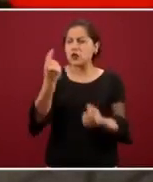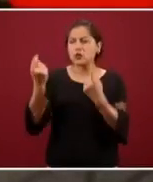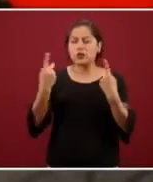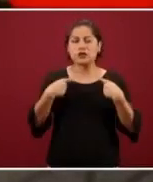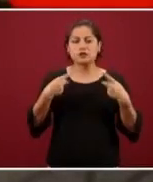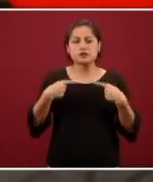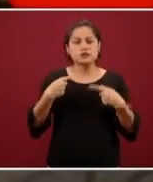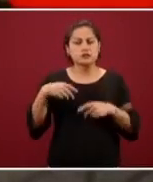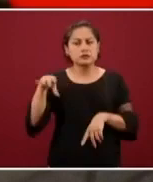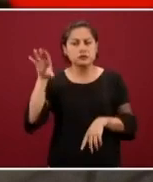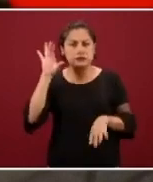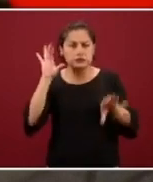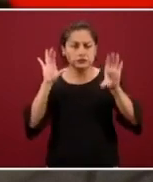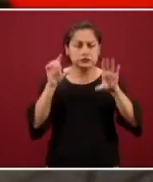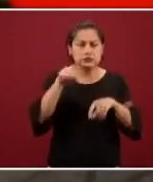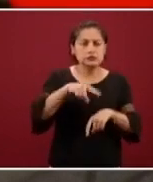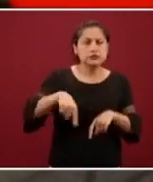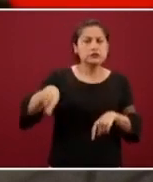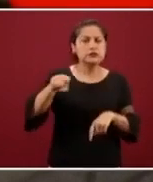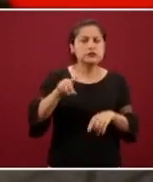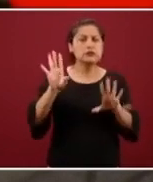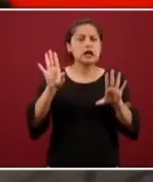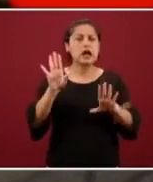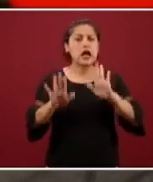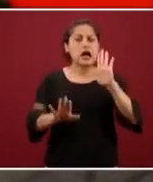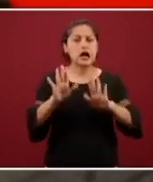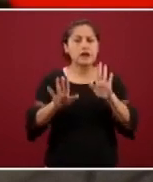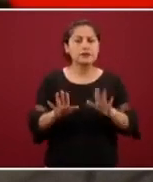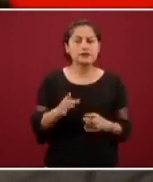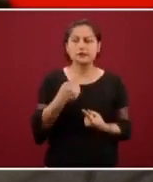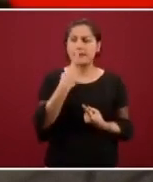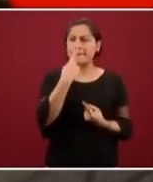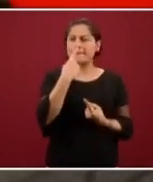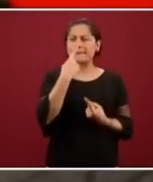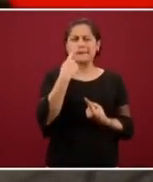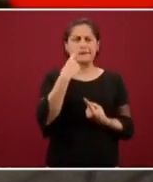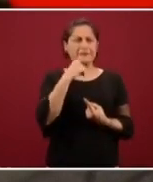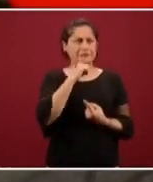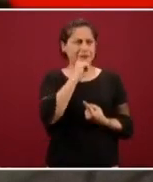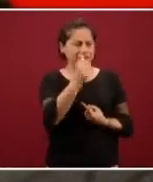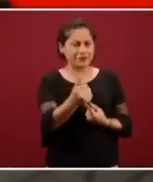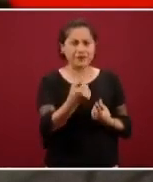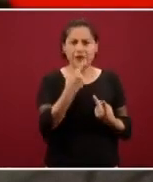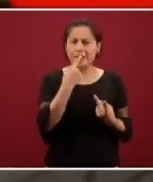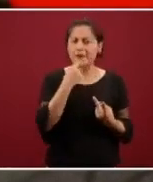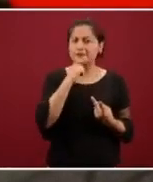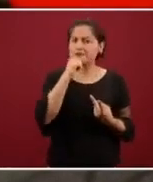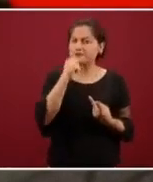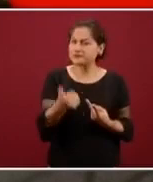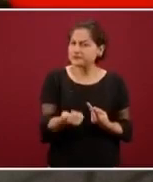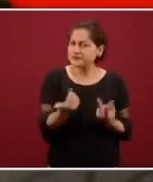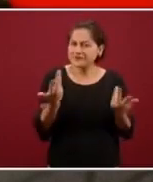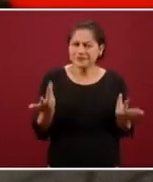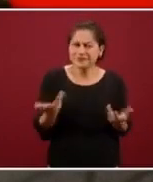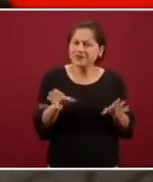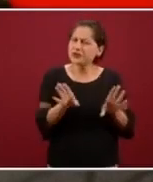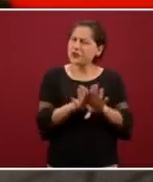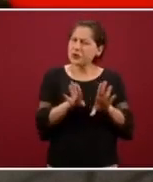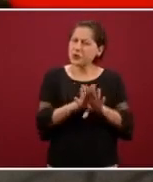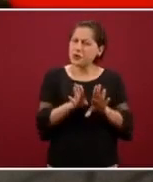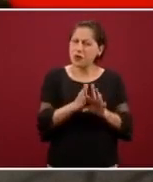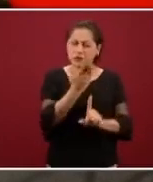del olfato y el gusto, como está comenzando a comentarse en las redes sociales, o los síntomas